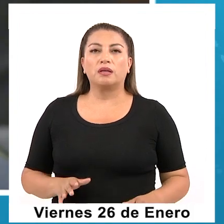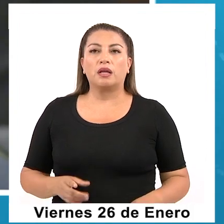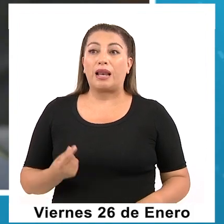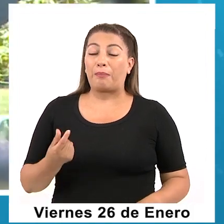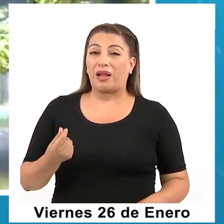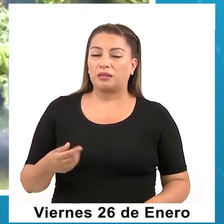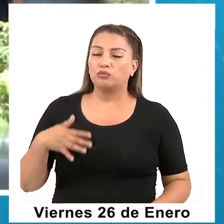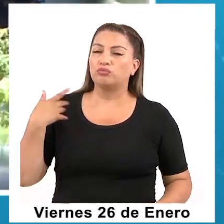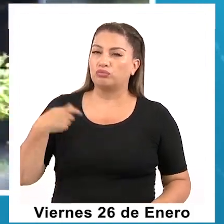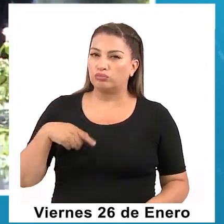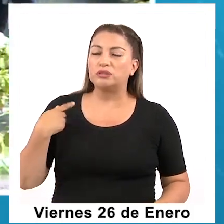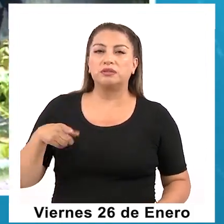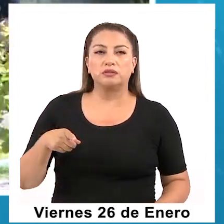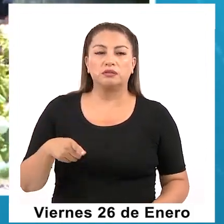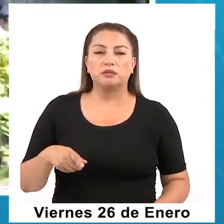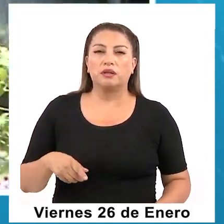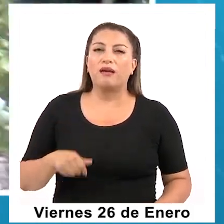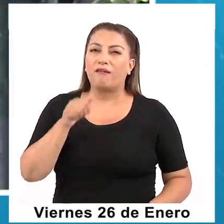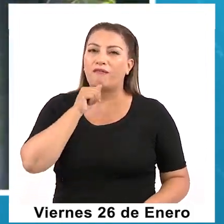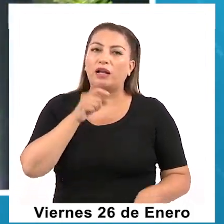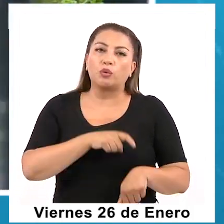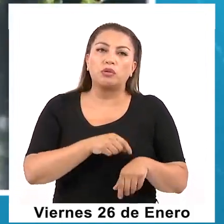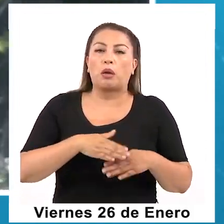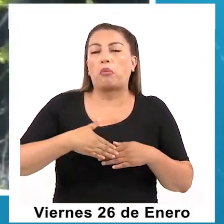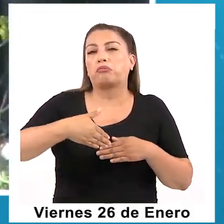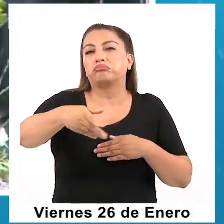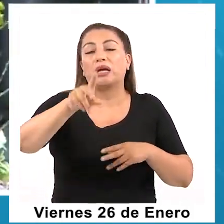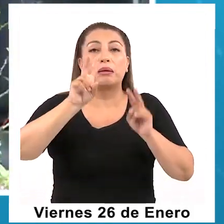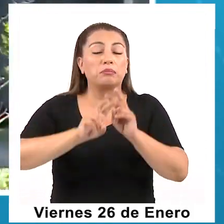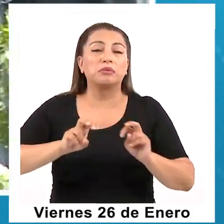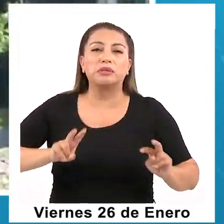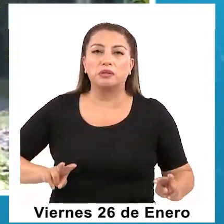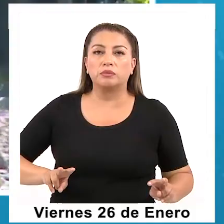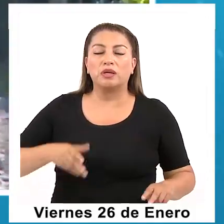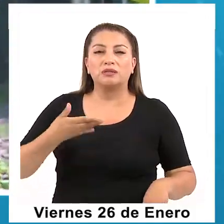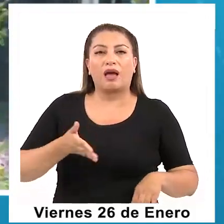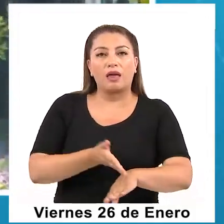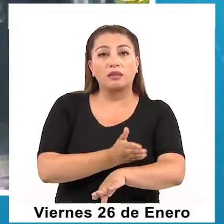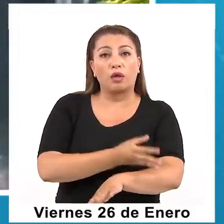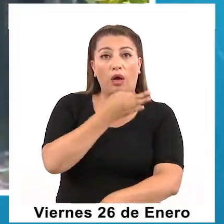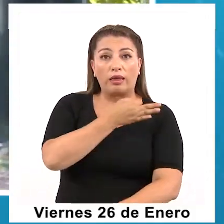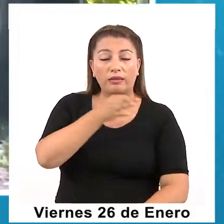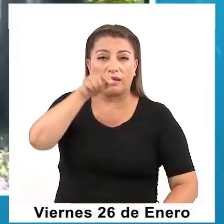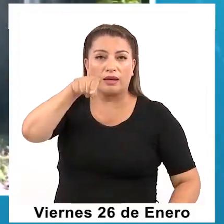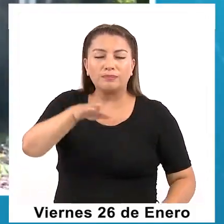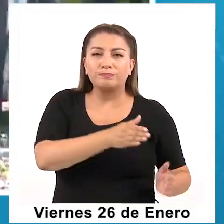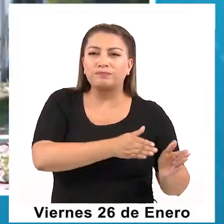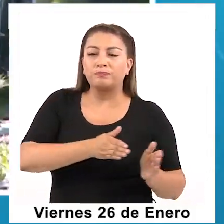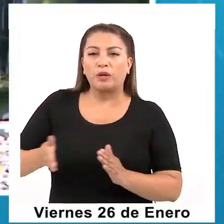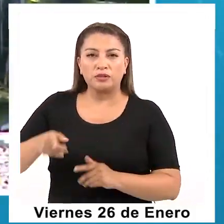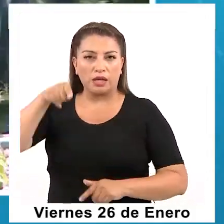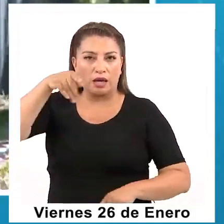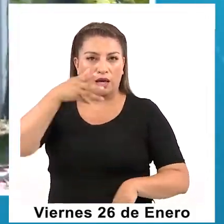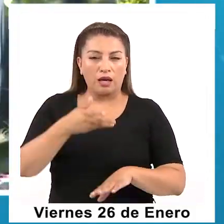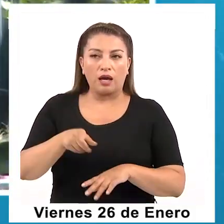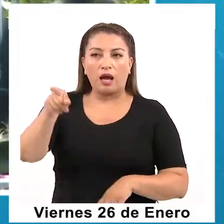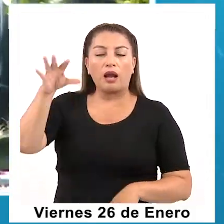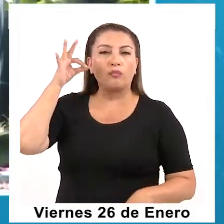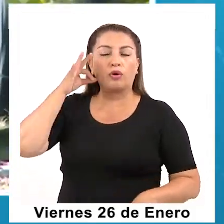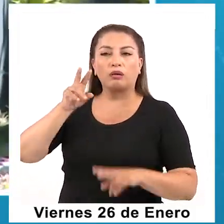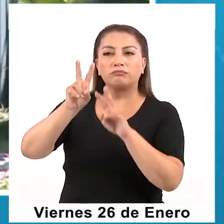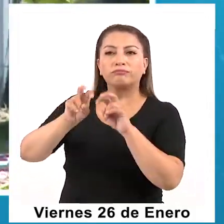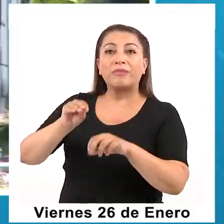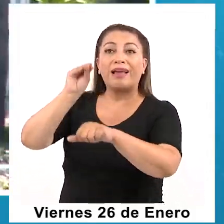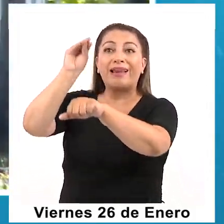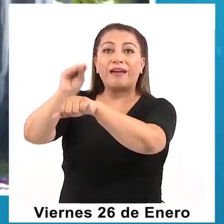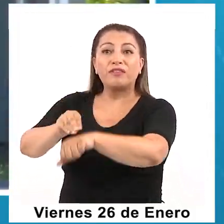eso queda un tiempo para investigar, porque como ya señalamos, ¿cierto? Ya, Este proceso donde a ella, ¿cierto?, le